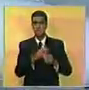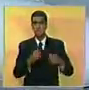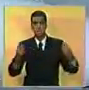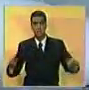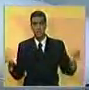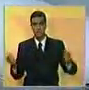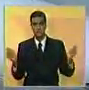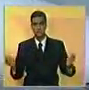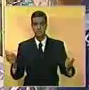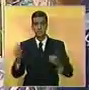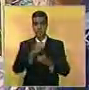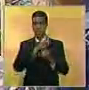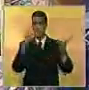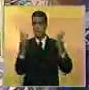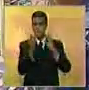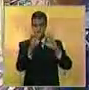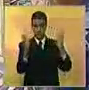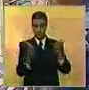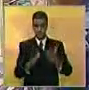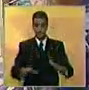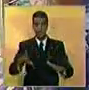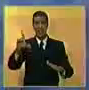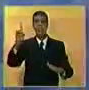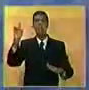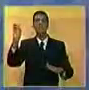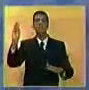amiga transformó su figura tras someterse a una